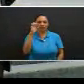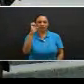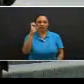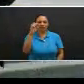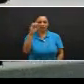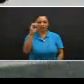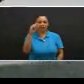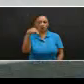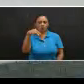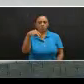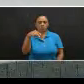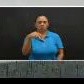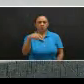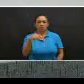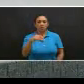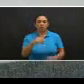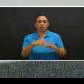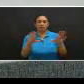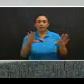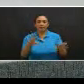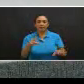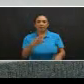20, todos en disciplina.